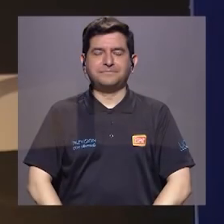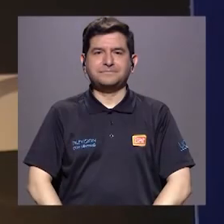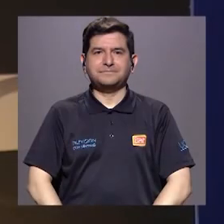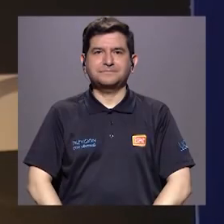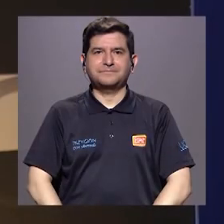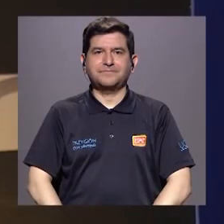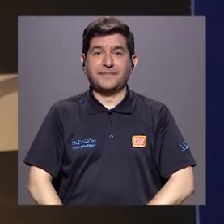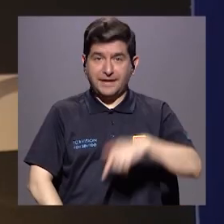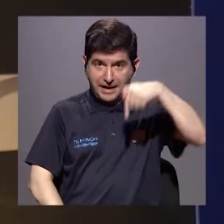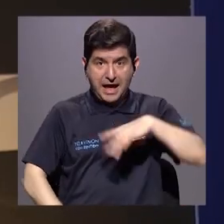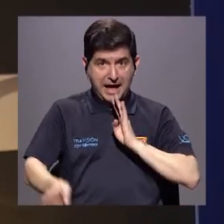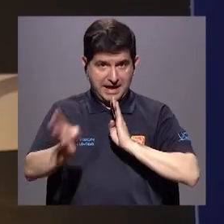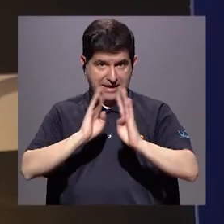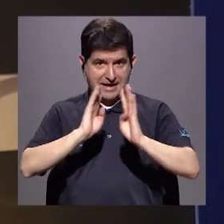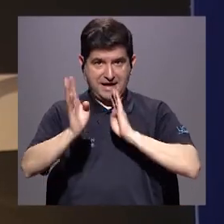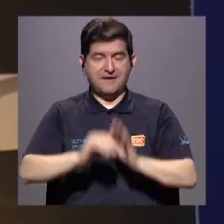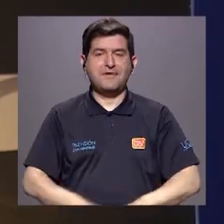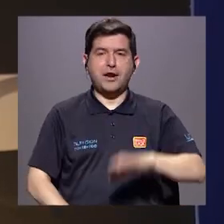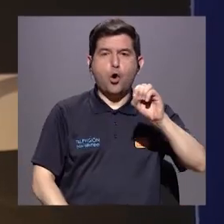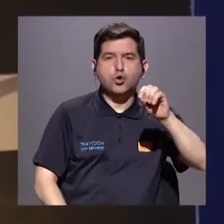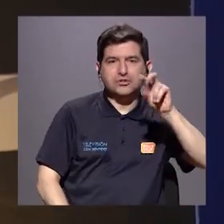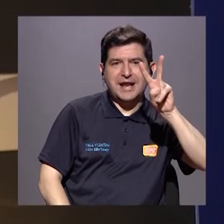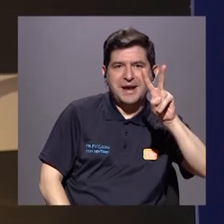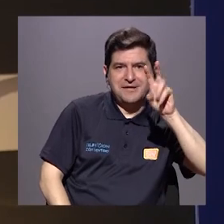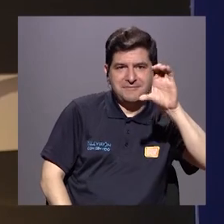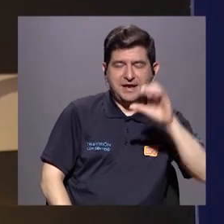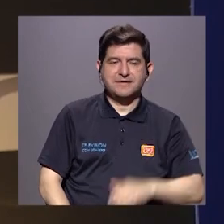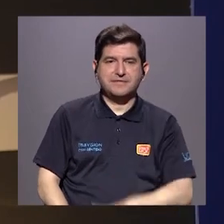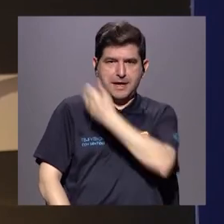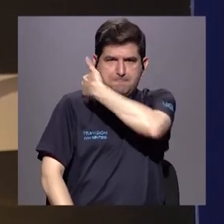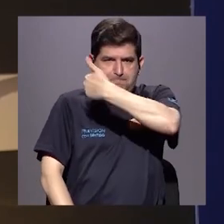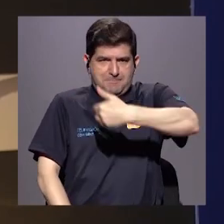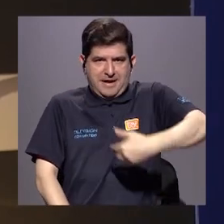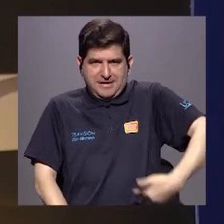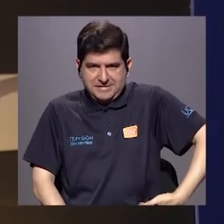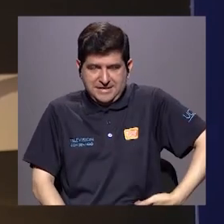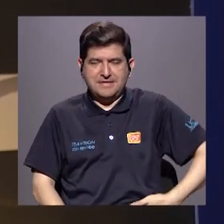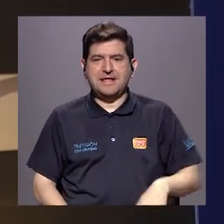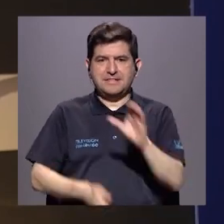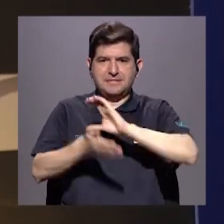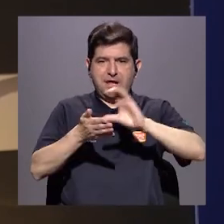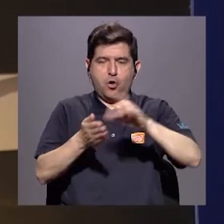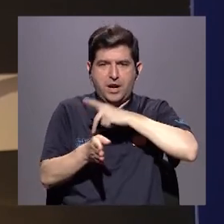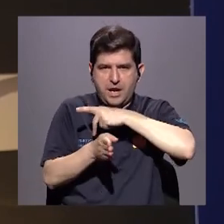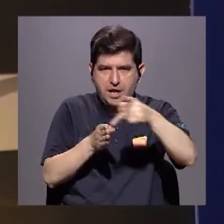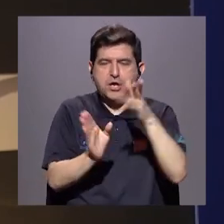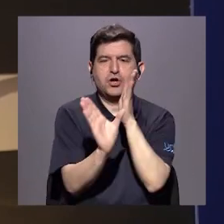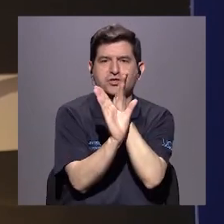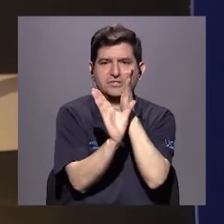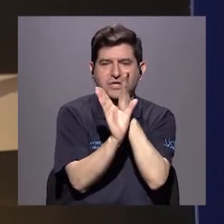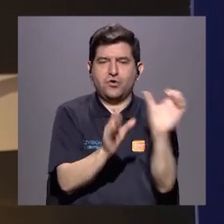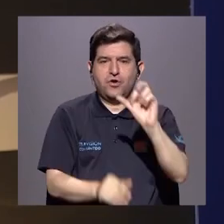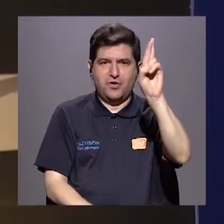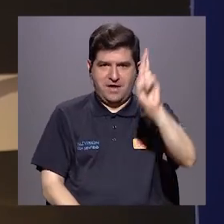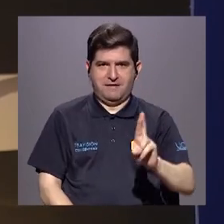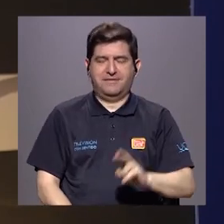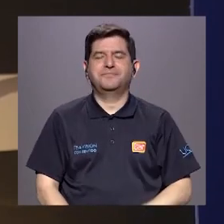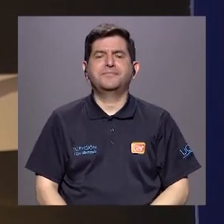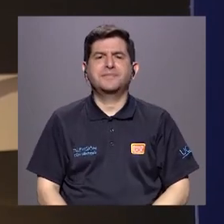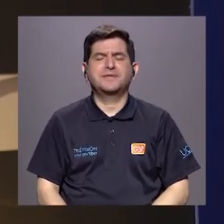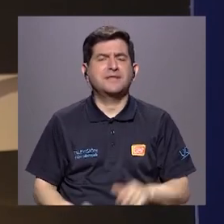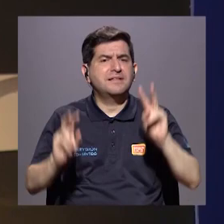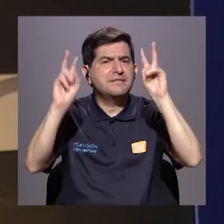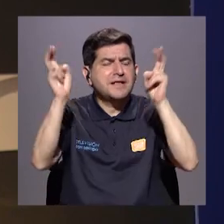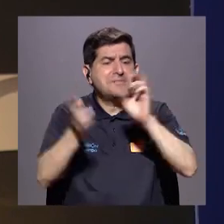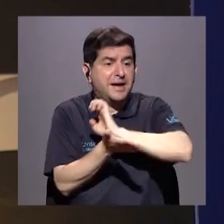estamos conversando con oscar valverde cerros quien es el presidente del colegio de profesionales en psicología de costa rica acerca del